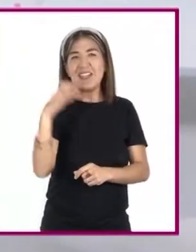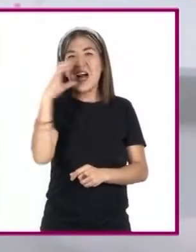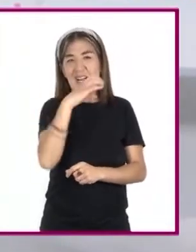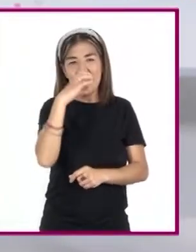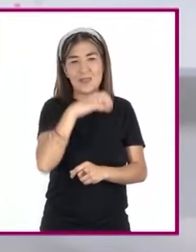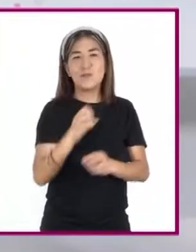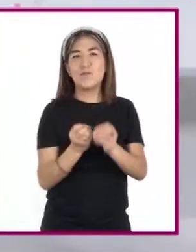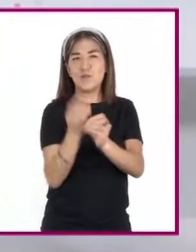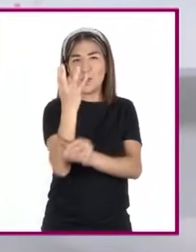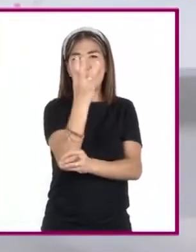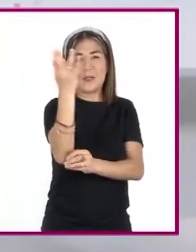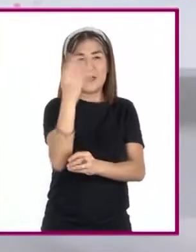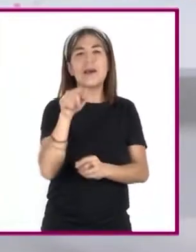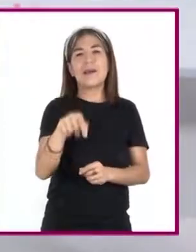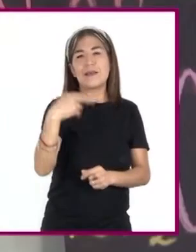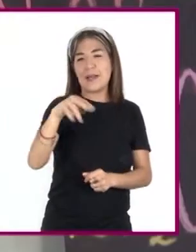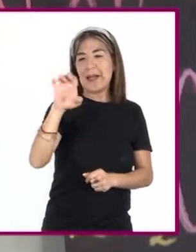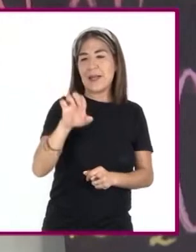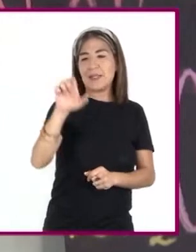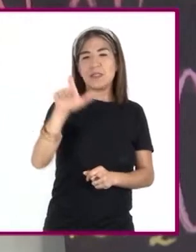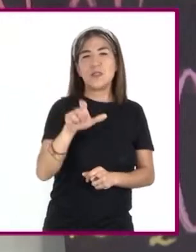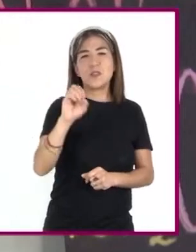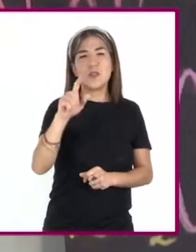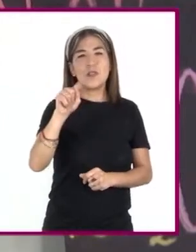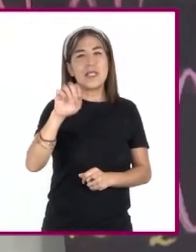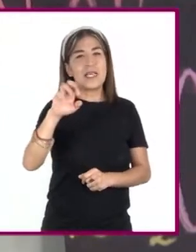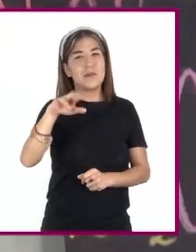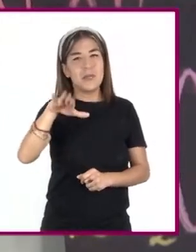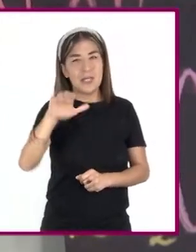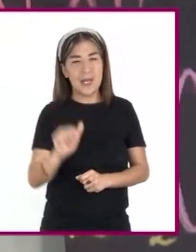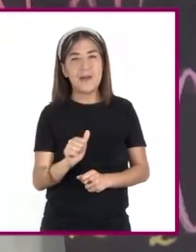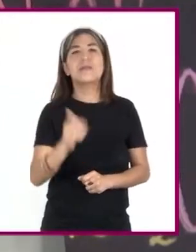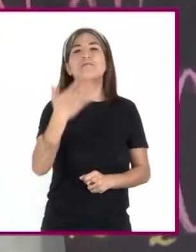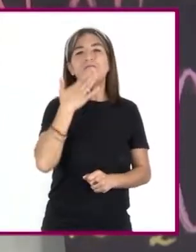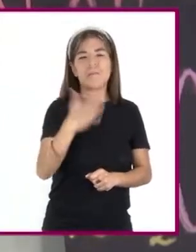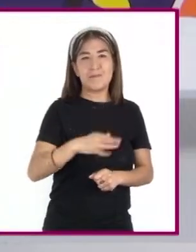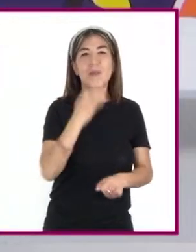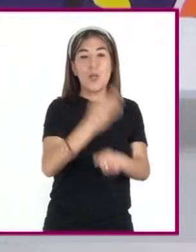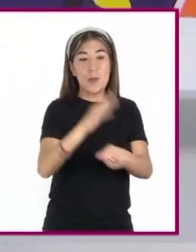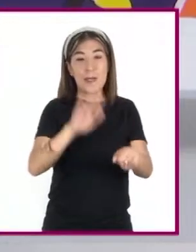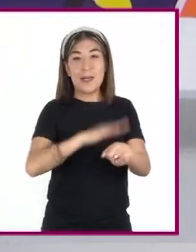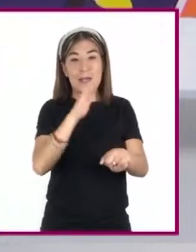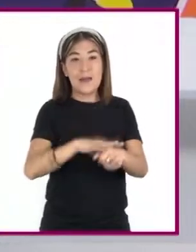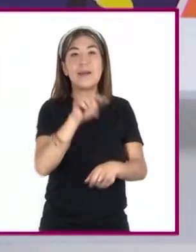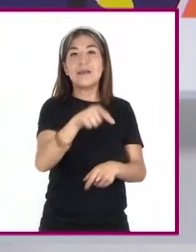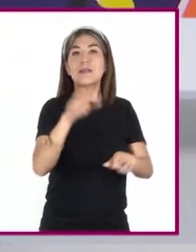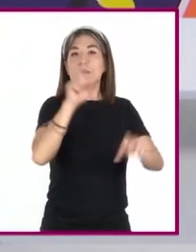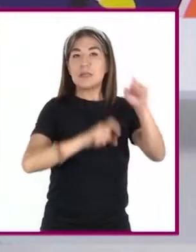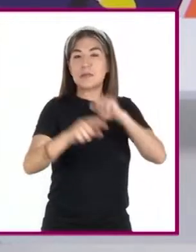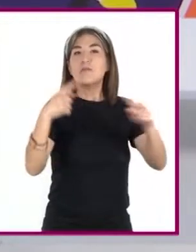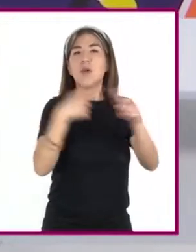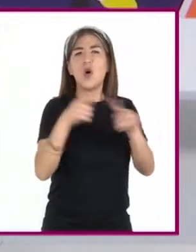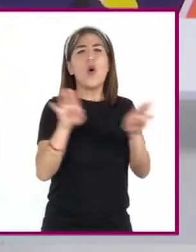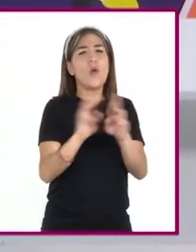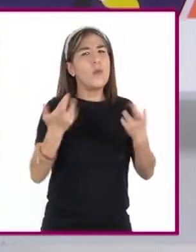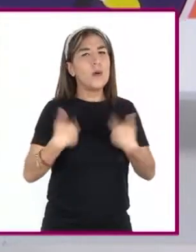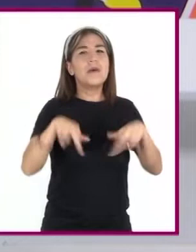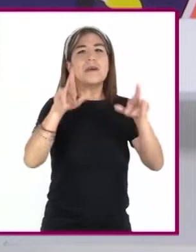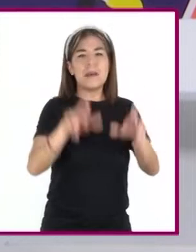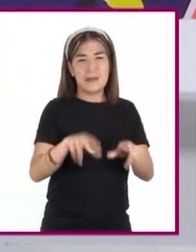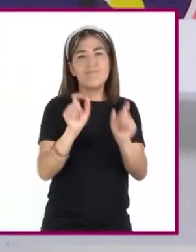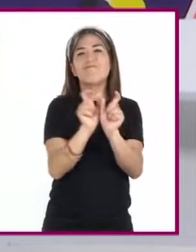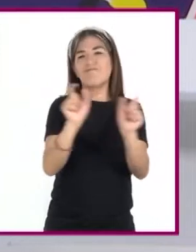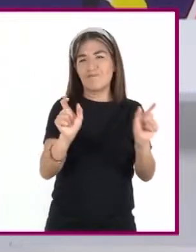reacción exotérmica. Excelente. Concluimos que toda reacción química se representa con una